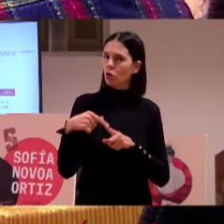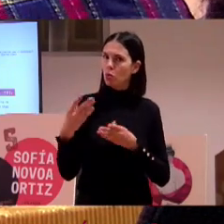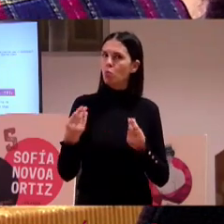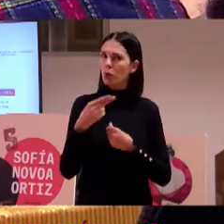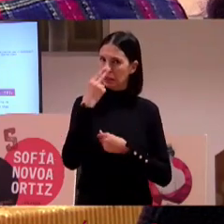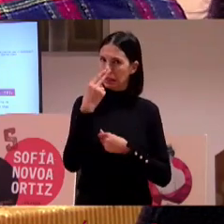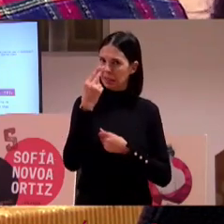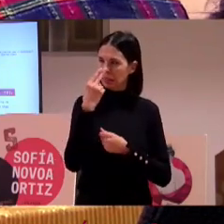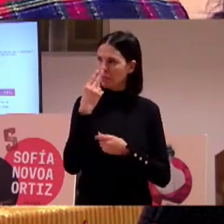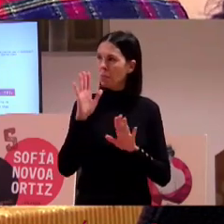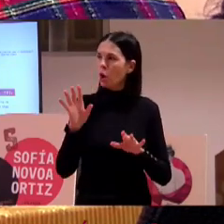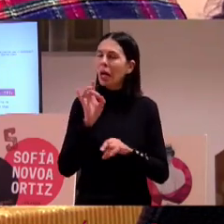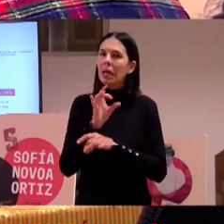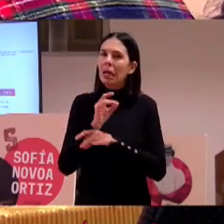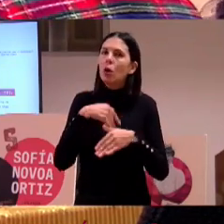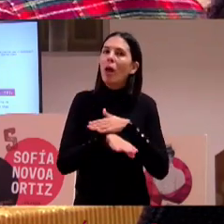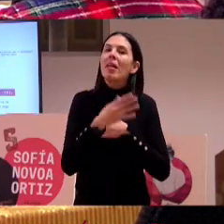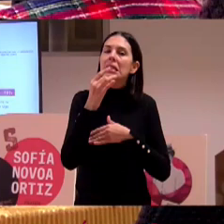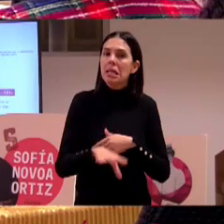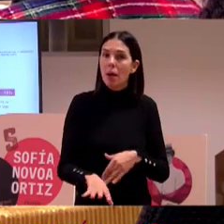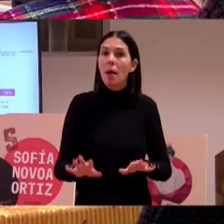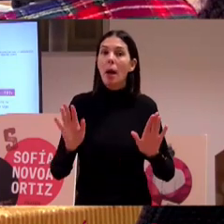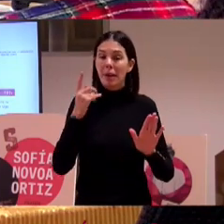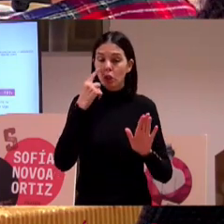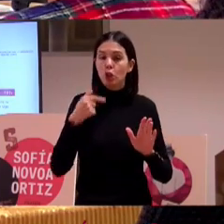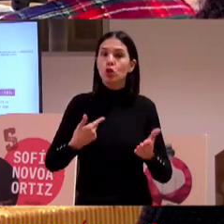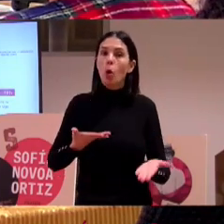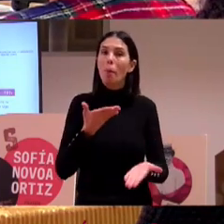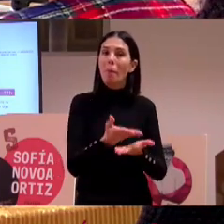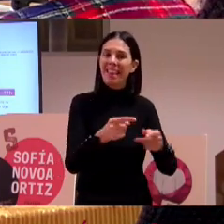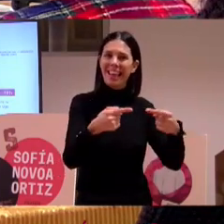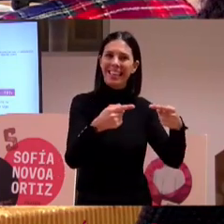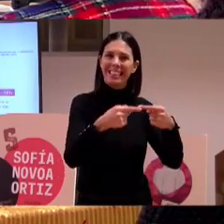conserva esas cartas? Yo, pues yo se las pedí a mi tío Paco.